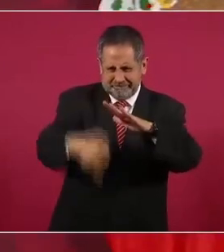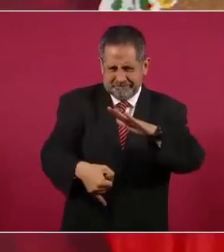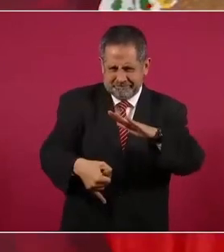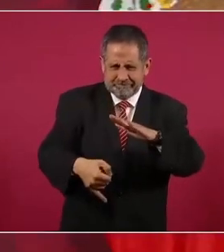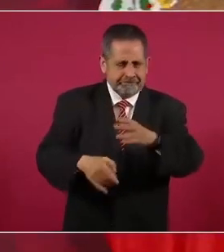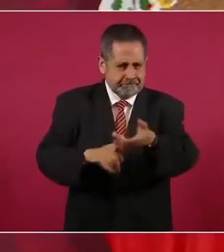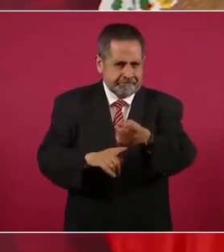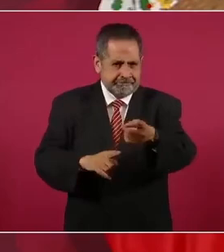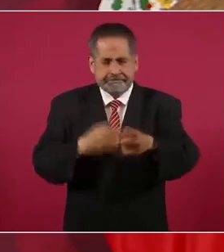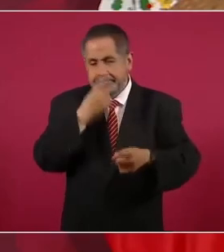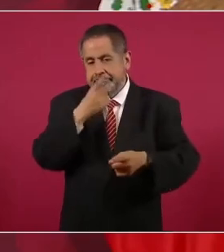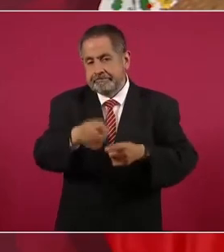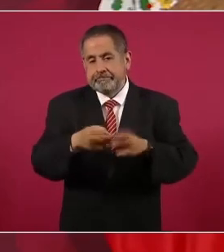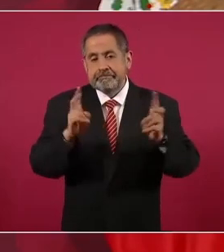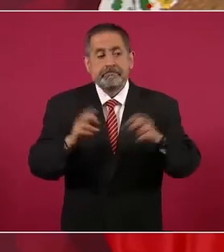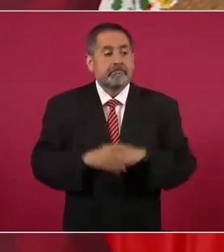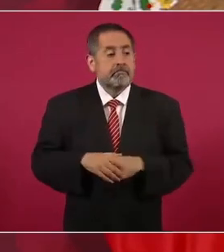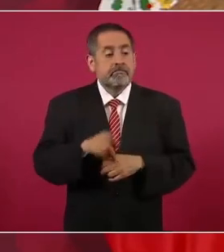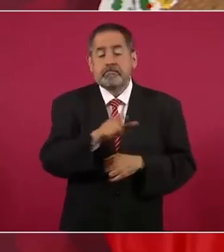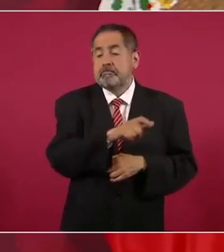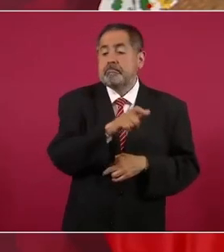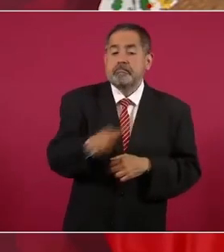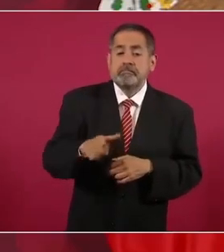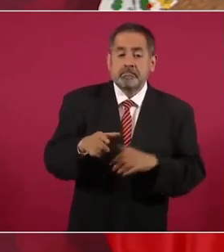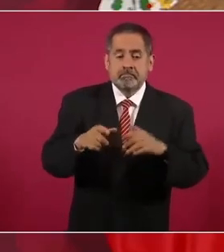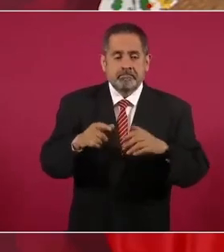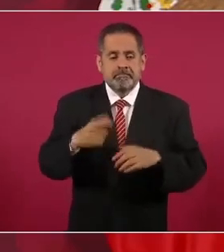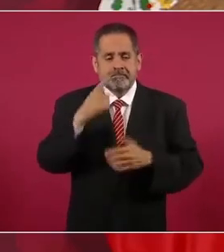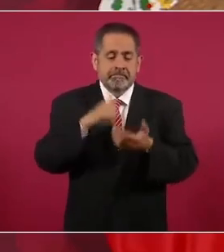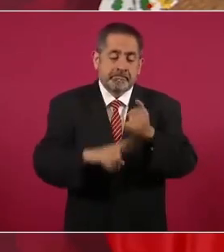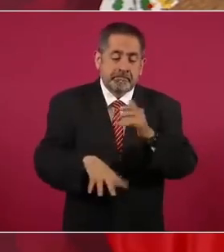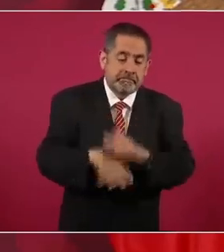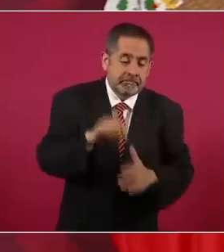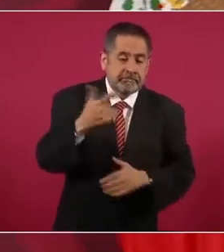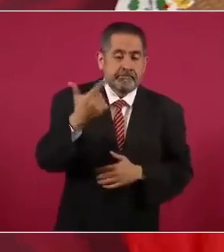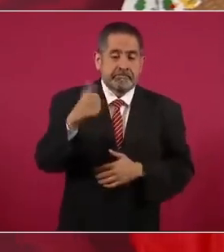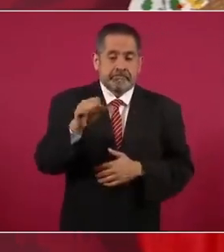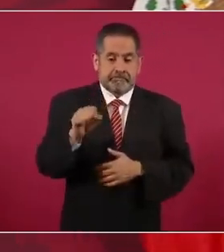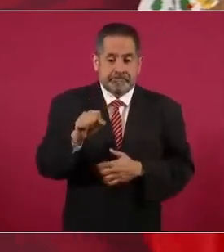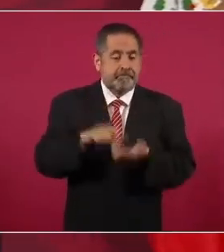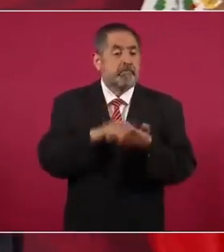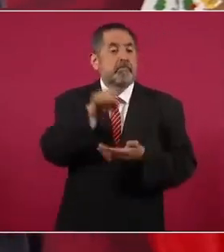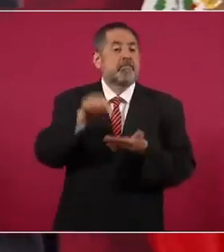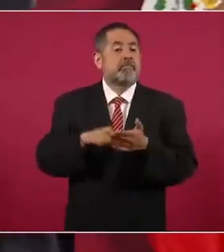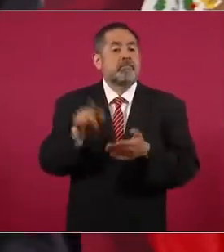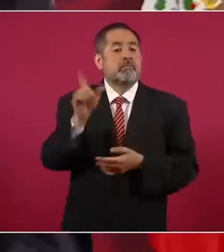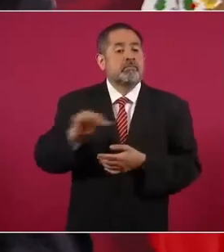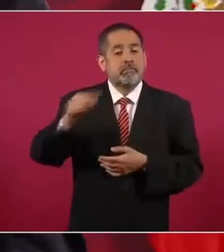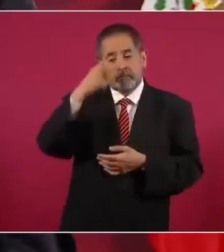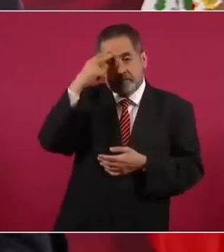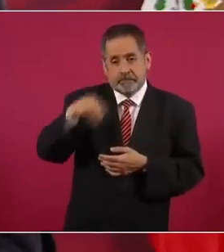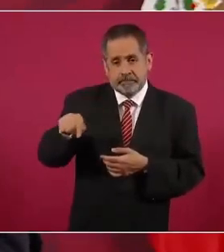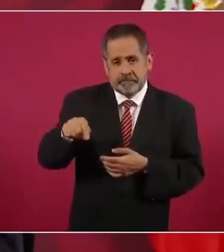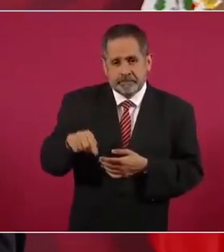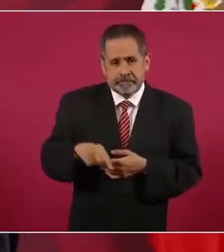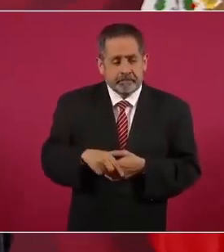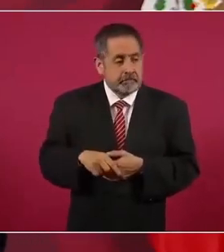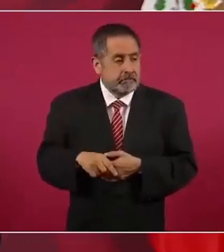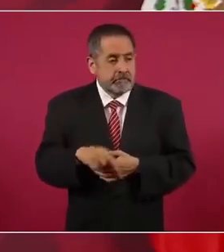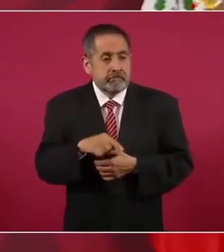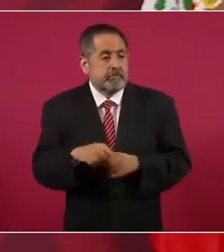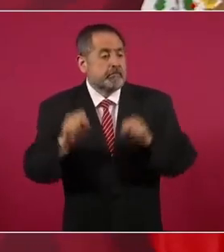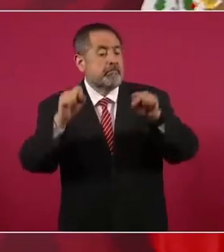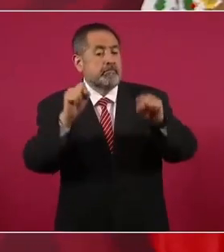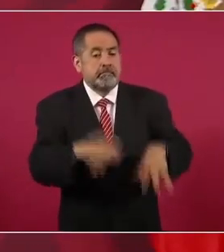Invirtieron en una plataforma para extraer gas en el Golfo de México, dejaron 2,000 millones